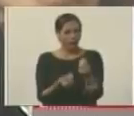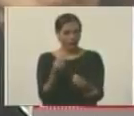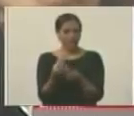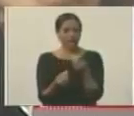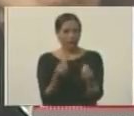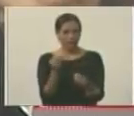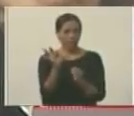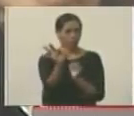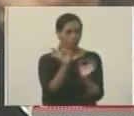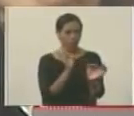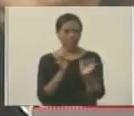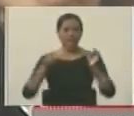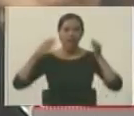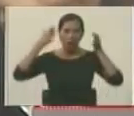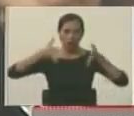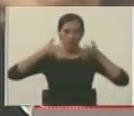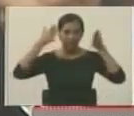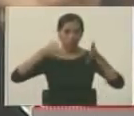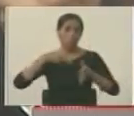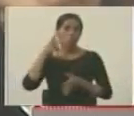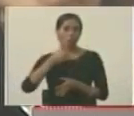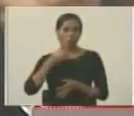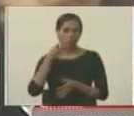las orientaciones políticas, en los análisis.